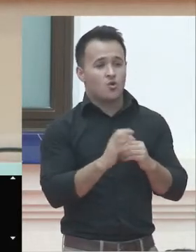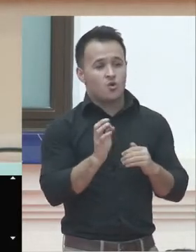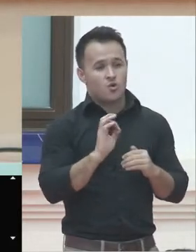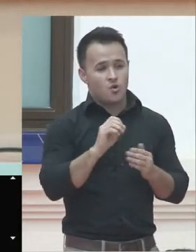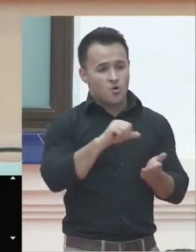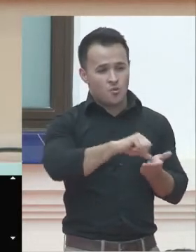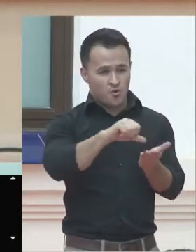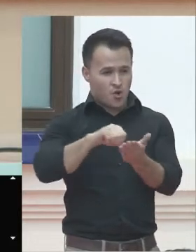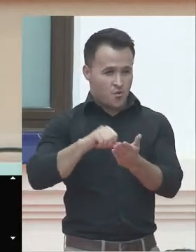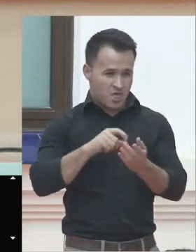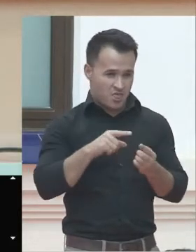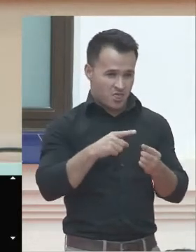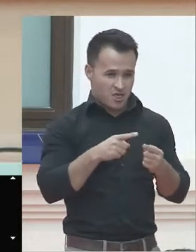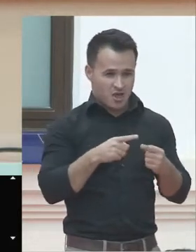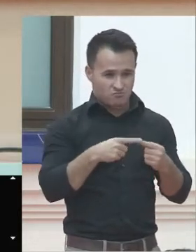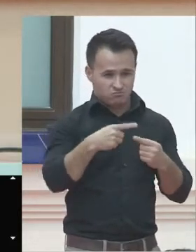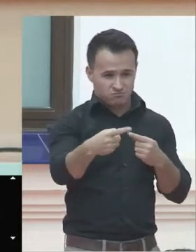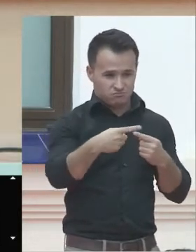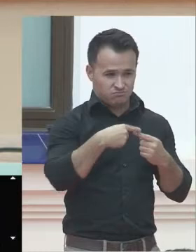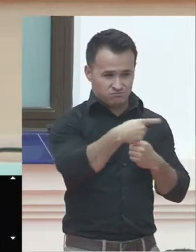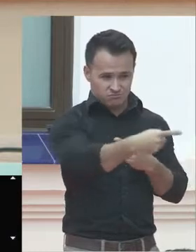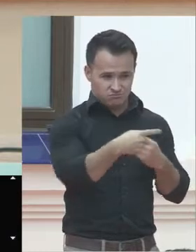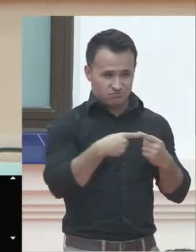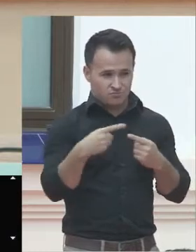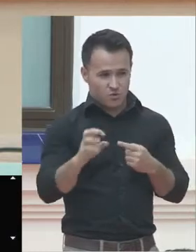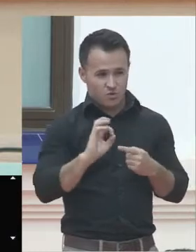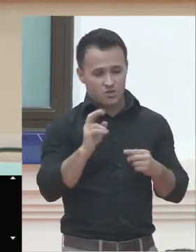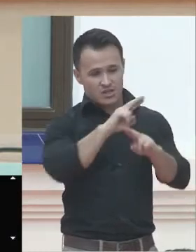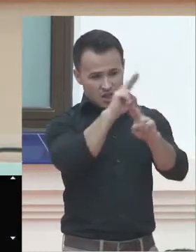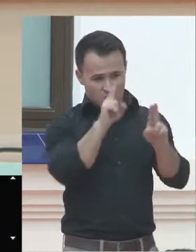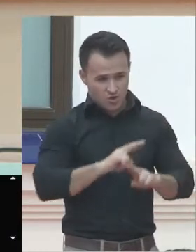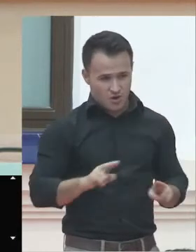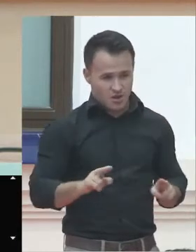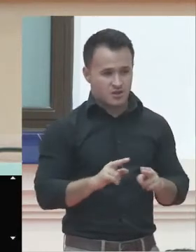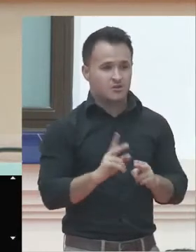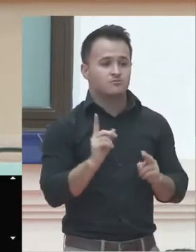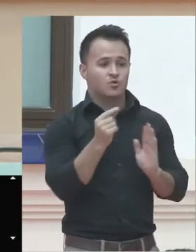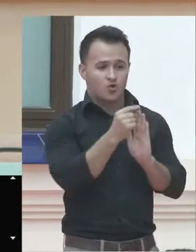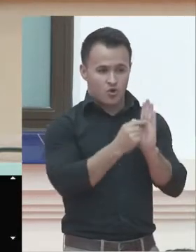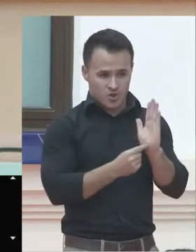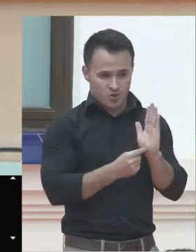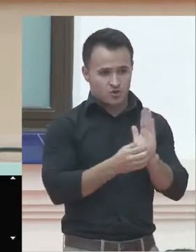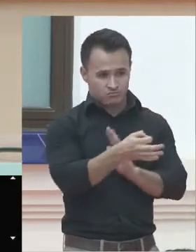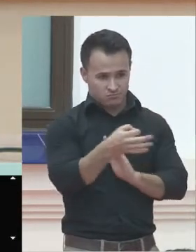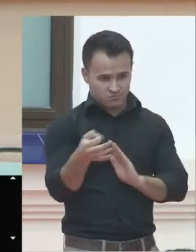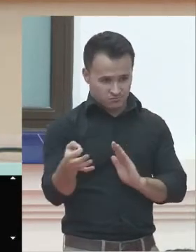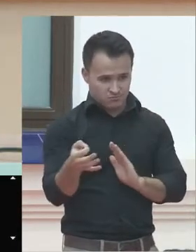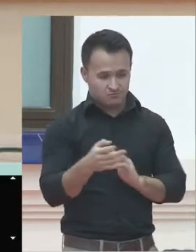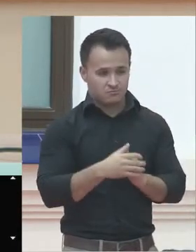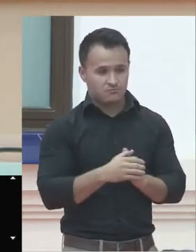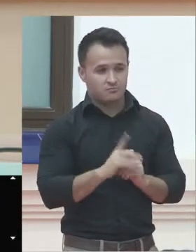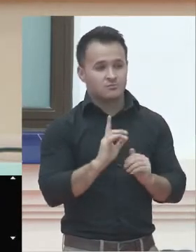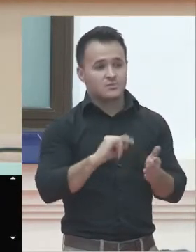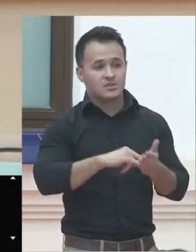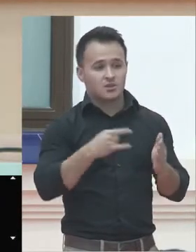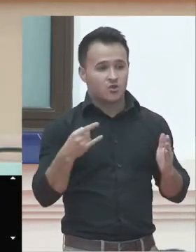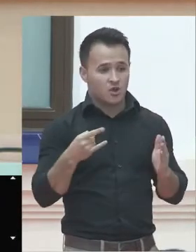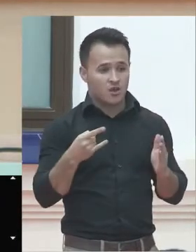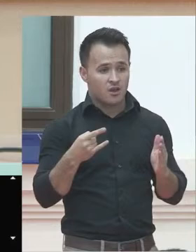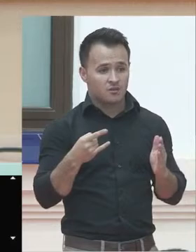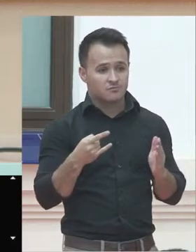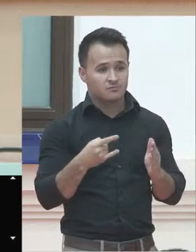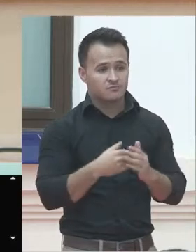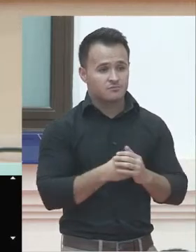interprovinciales, interautonómicas e internacionales, en unas condiciones de accesibilidad. Pero la tecnología que la acompaña también.